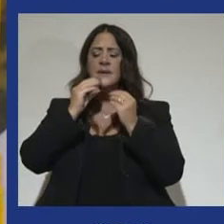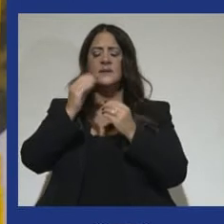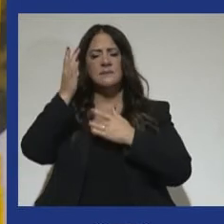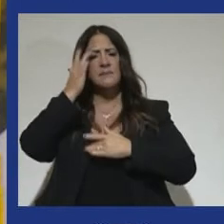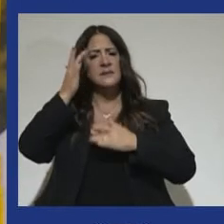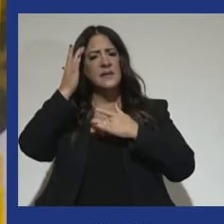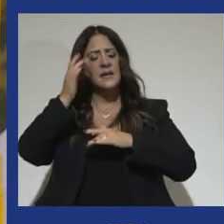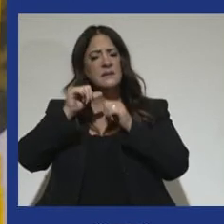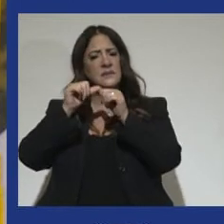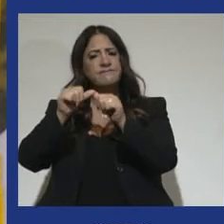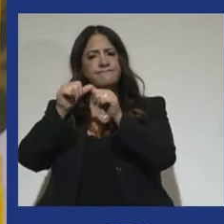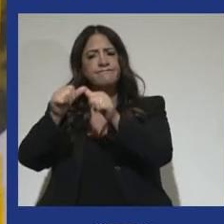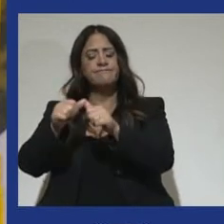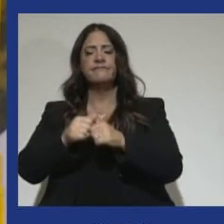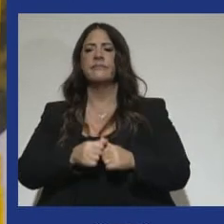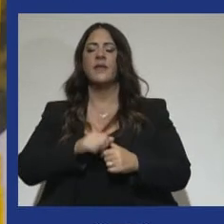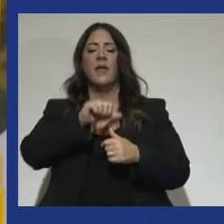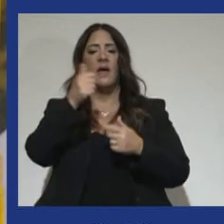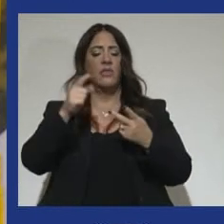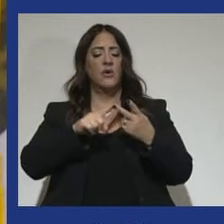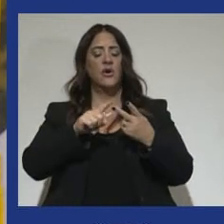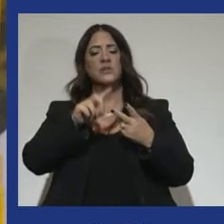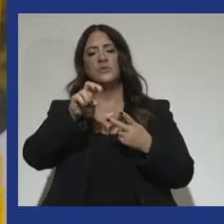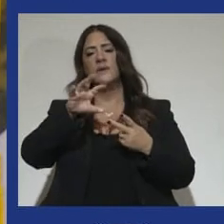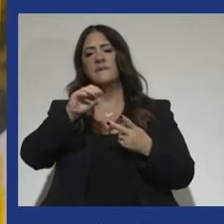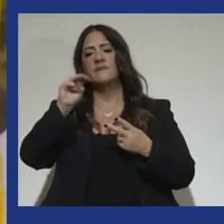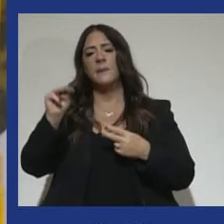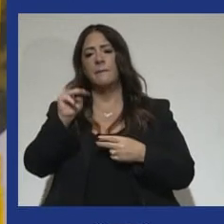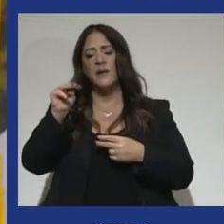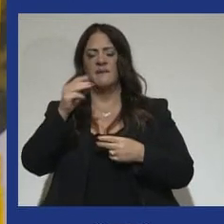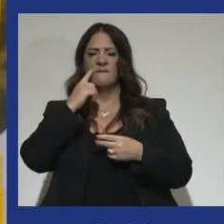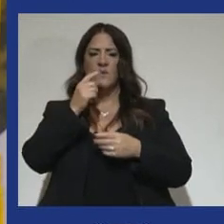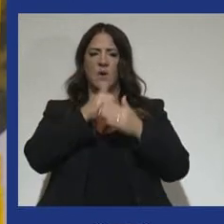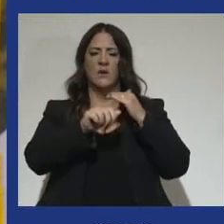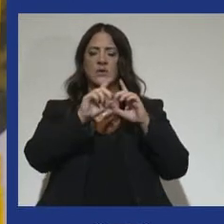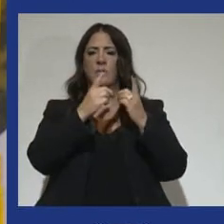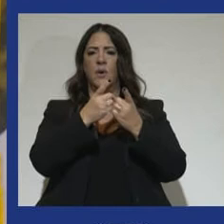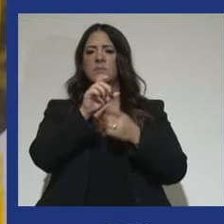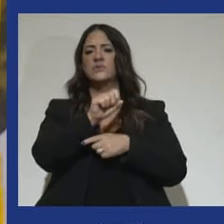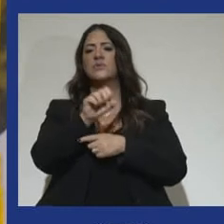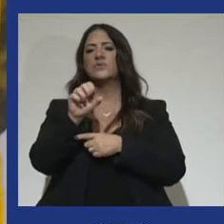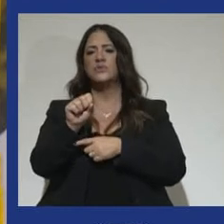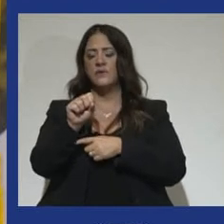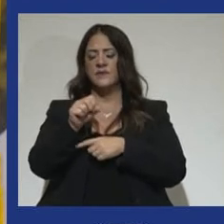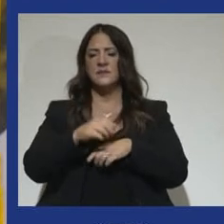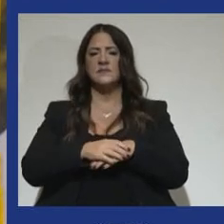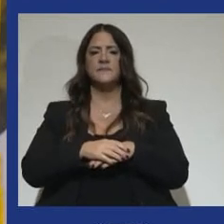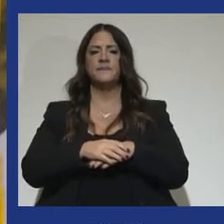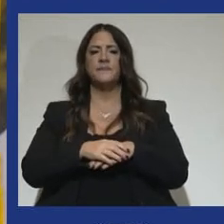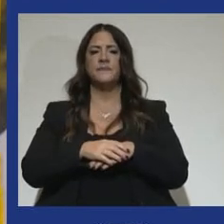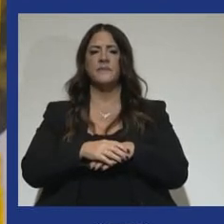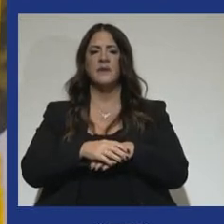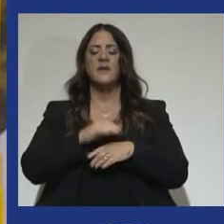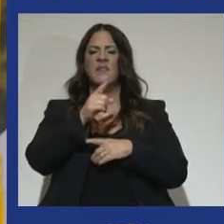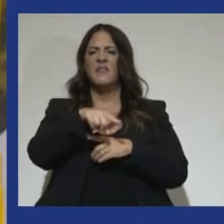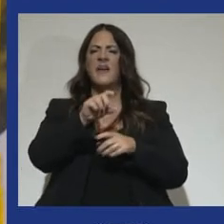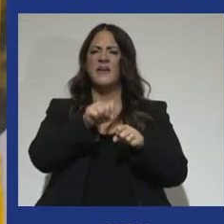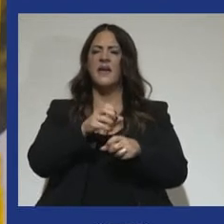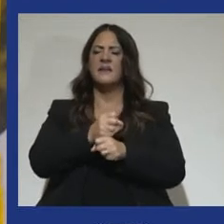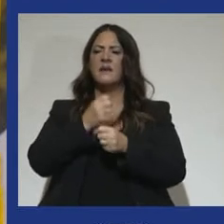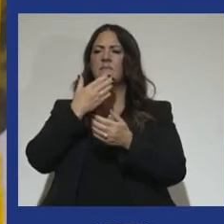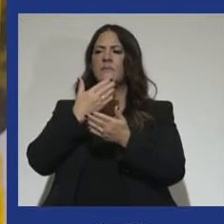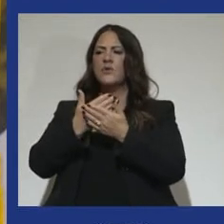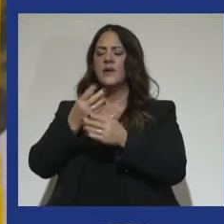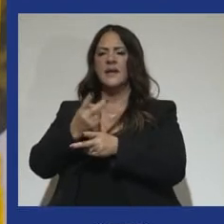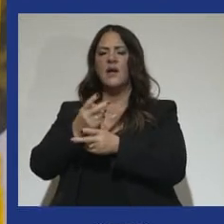experimentando enfermedades mentales trastornos mentales y también estos decepción 50 millones para